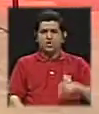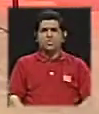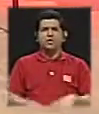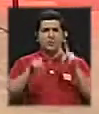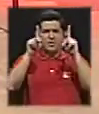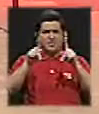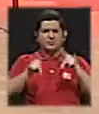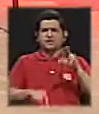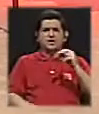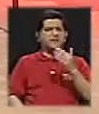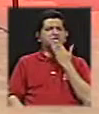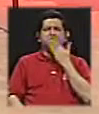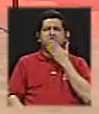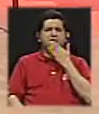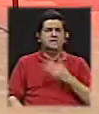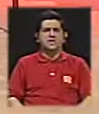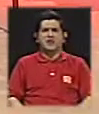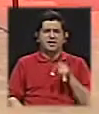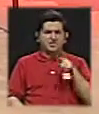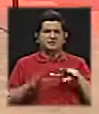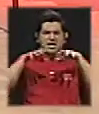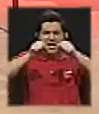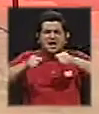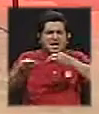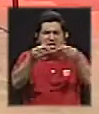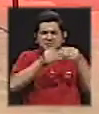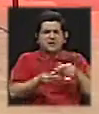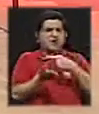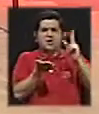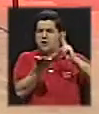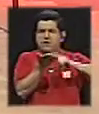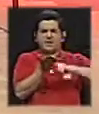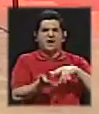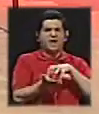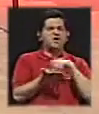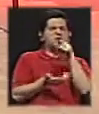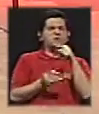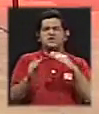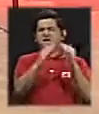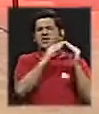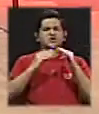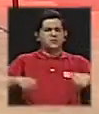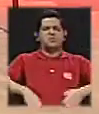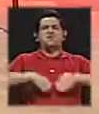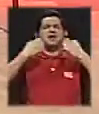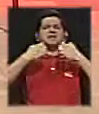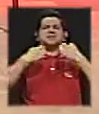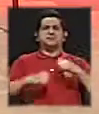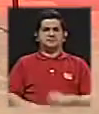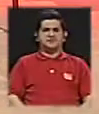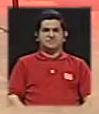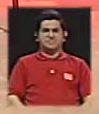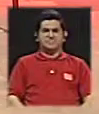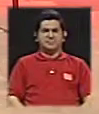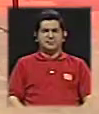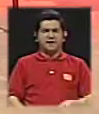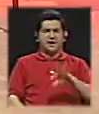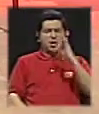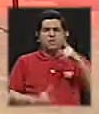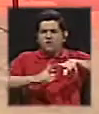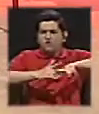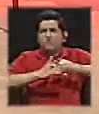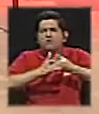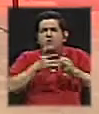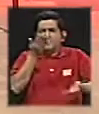tierras de la reserva, sacan provecho sin pagar impuestos y cuestionan la existencia del pueblo térraba y su territorio. Como una introducción y a